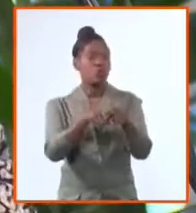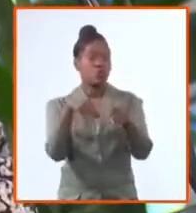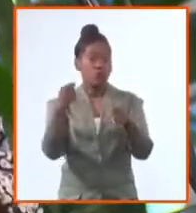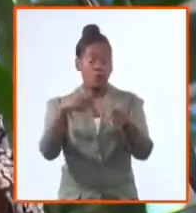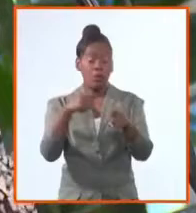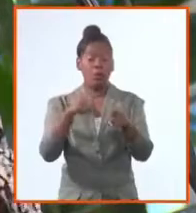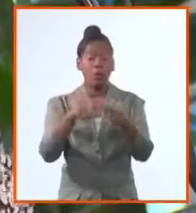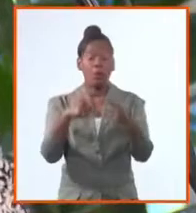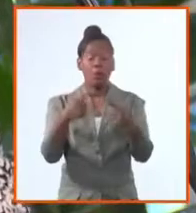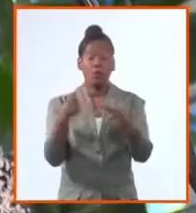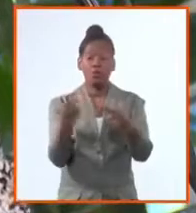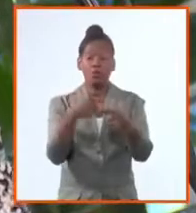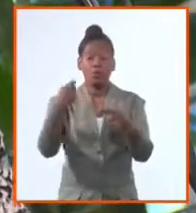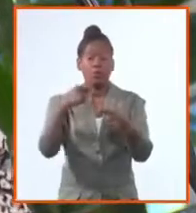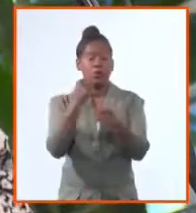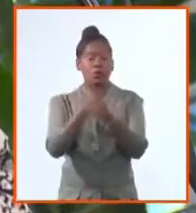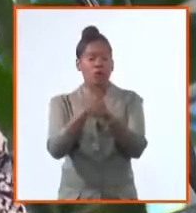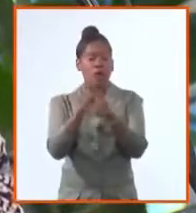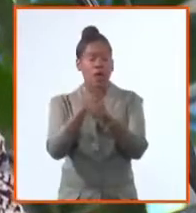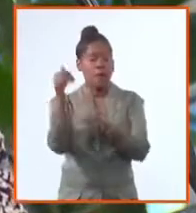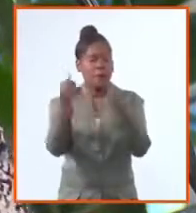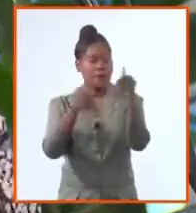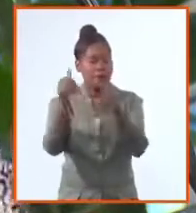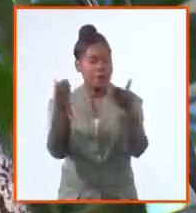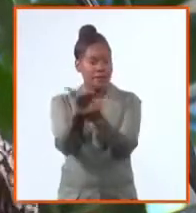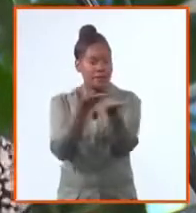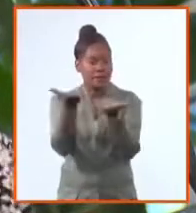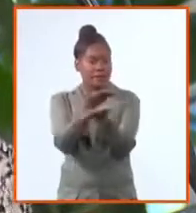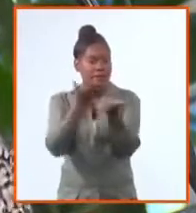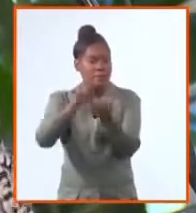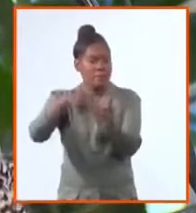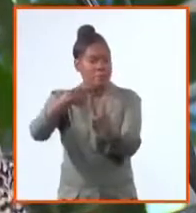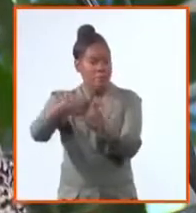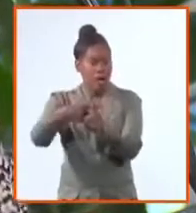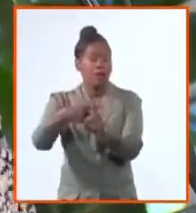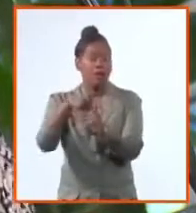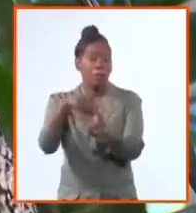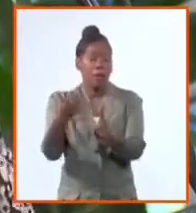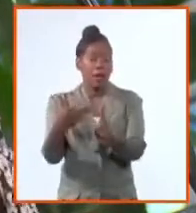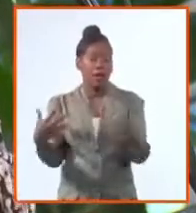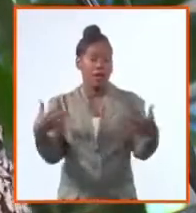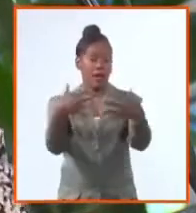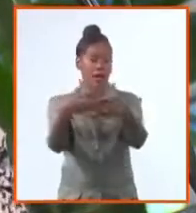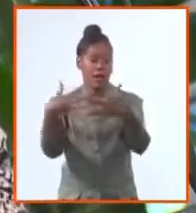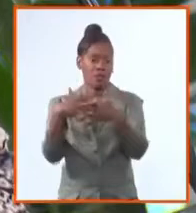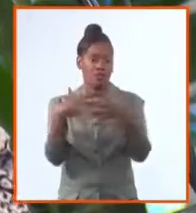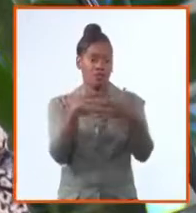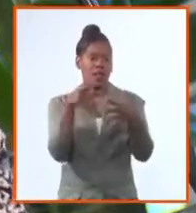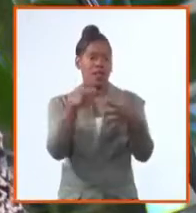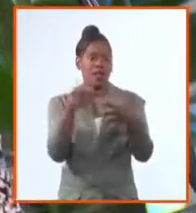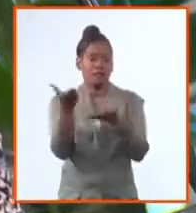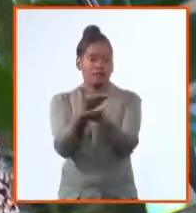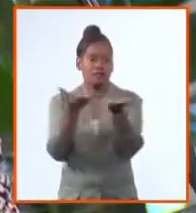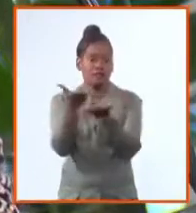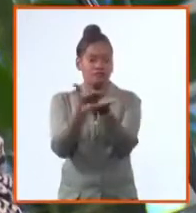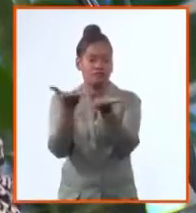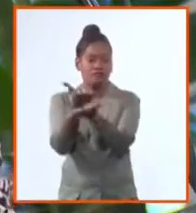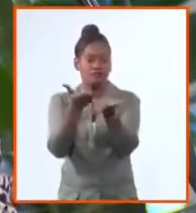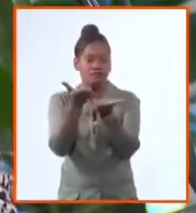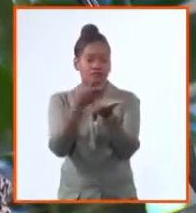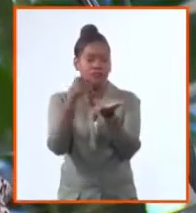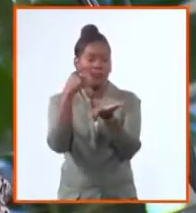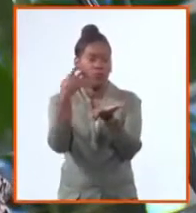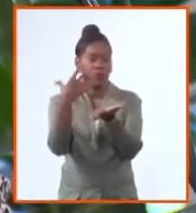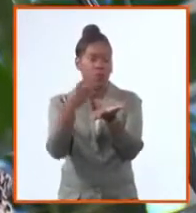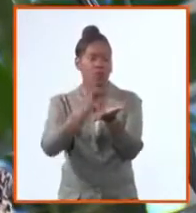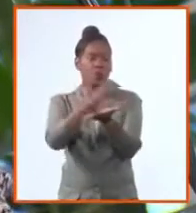más participación incluso en la etapa post-COVID de otras especialidades, y hacer esta integración de manera continuada, donde la academia